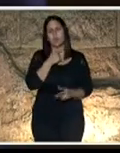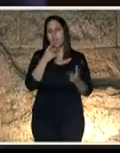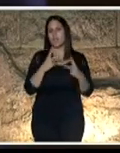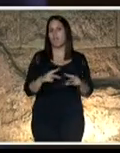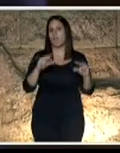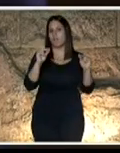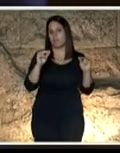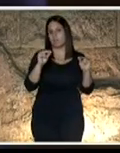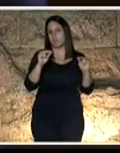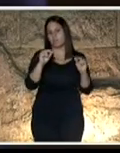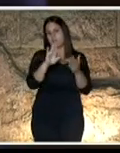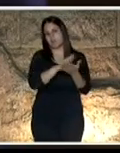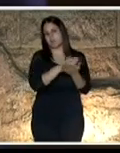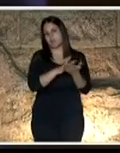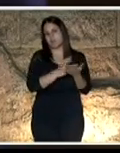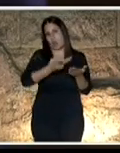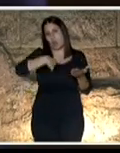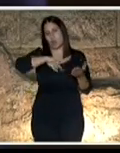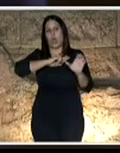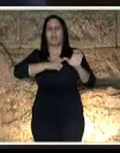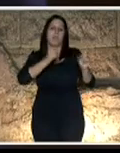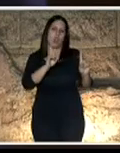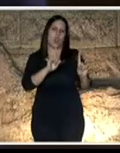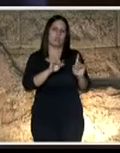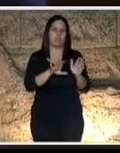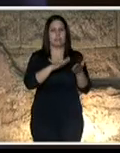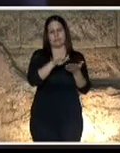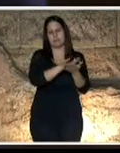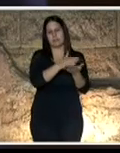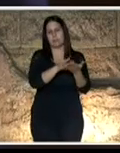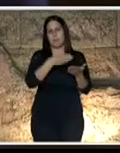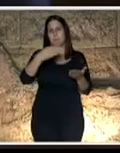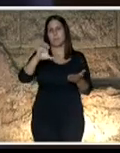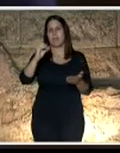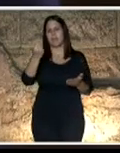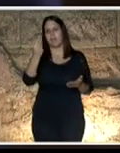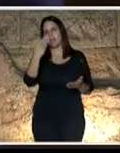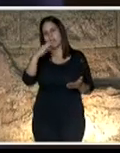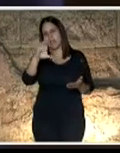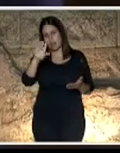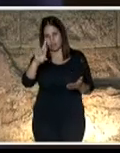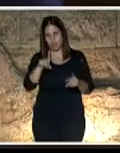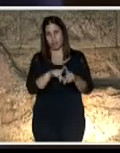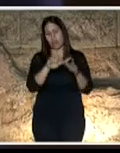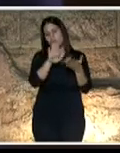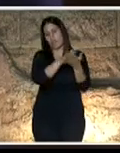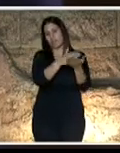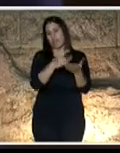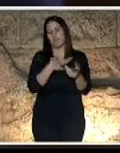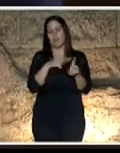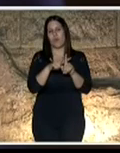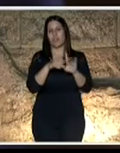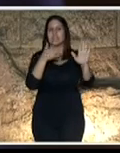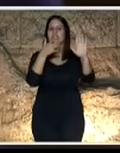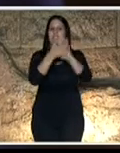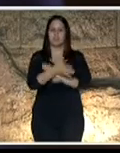con unos versos, no son de un extremeño, pero de Gustavo Adolfo Bécquer, solamente una rima que para mí simboliza